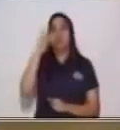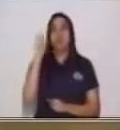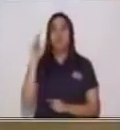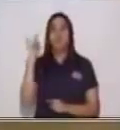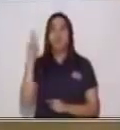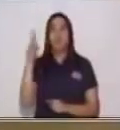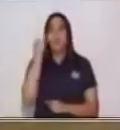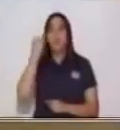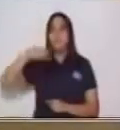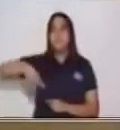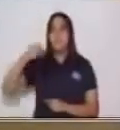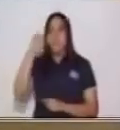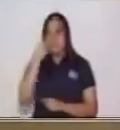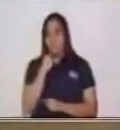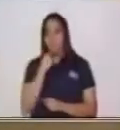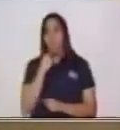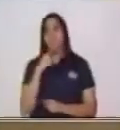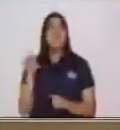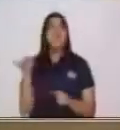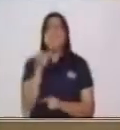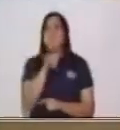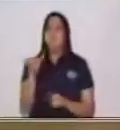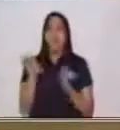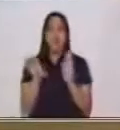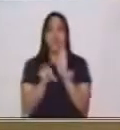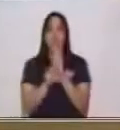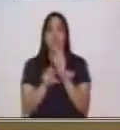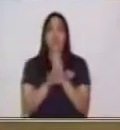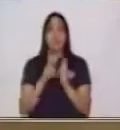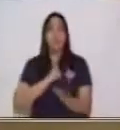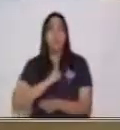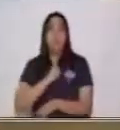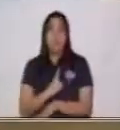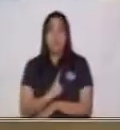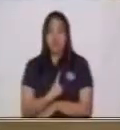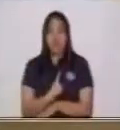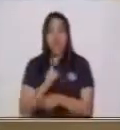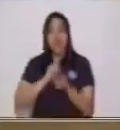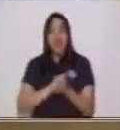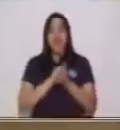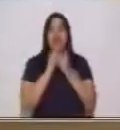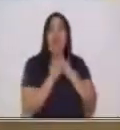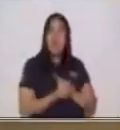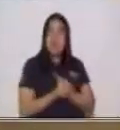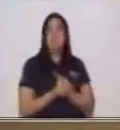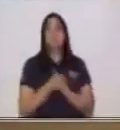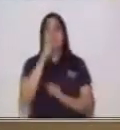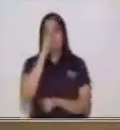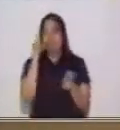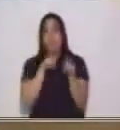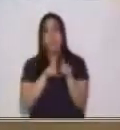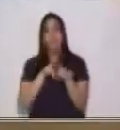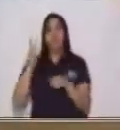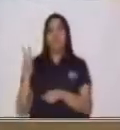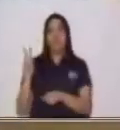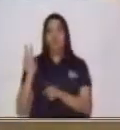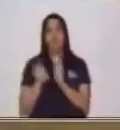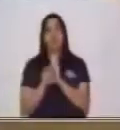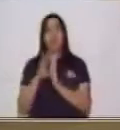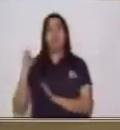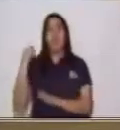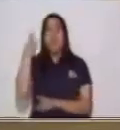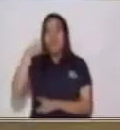El verbo estar es un verbo que no lleva una V, sin embargo, al conjugarlo, debemos escribirla con V.